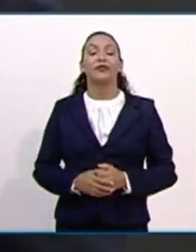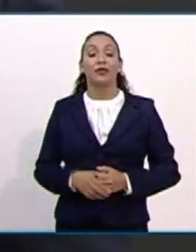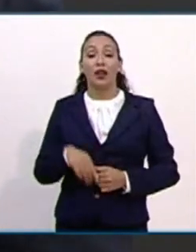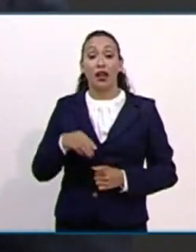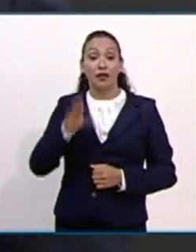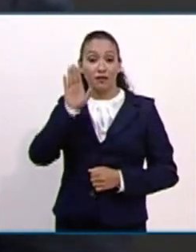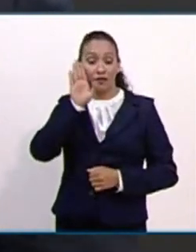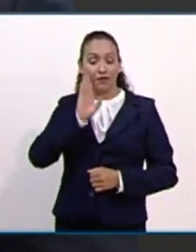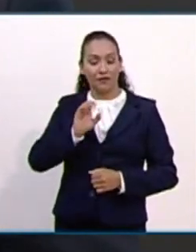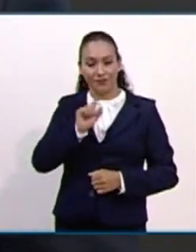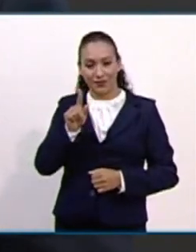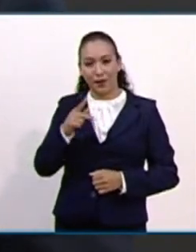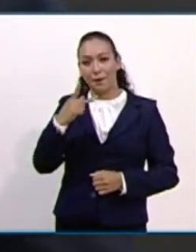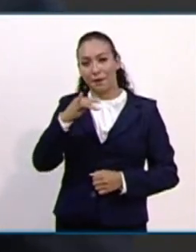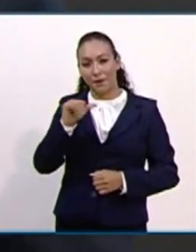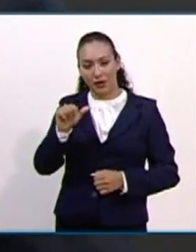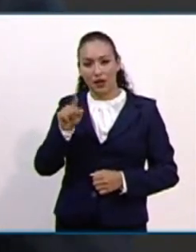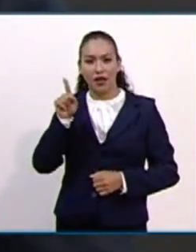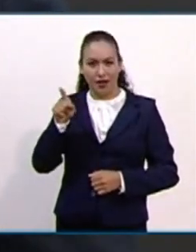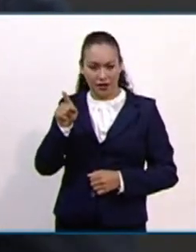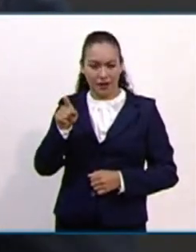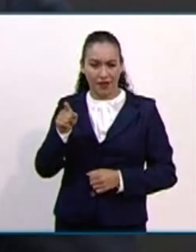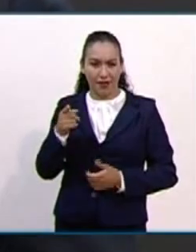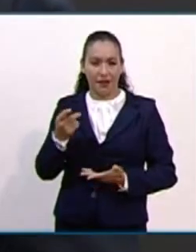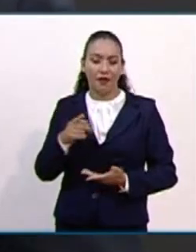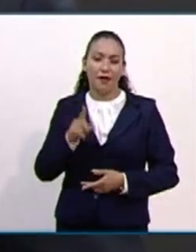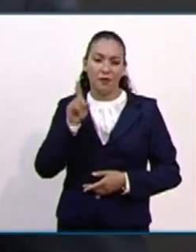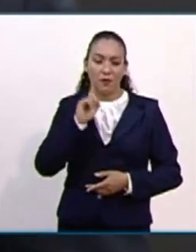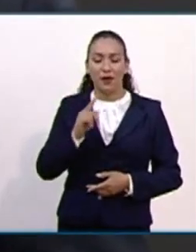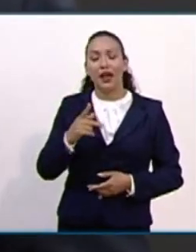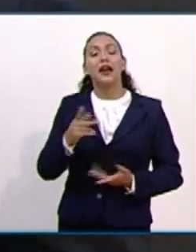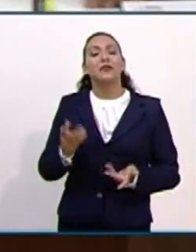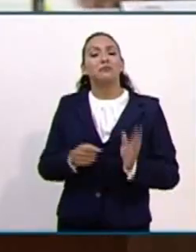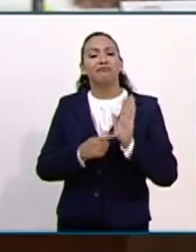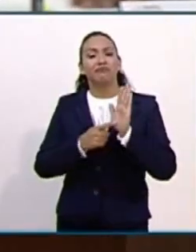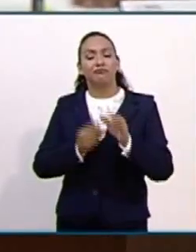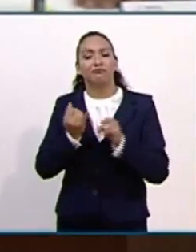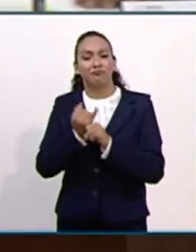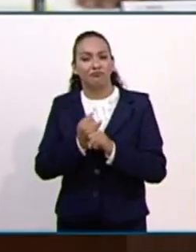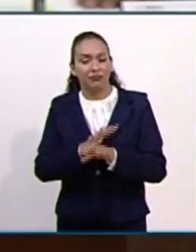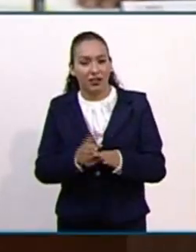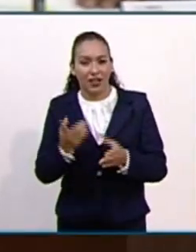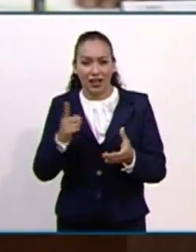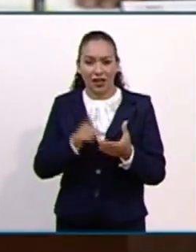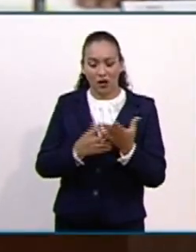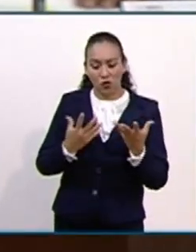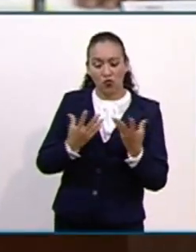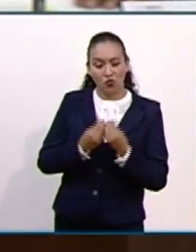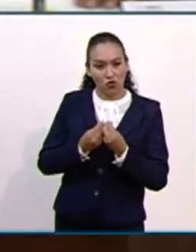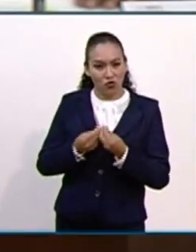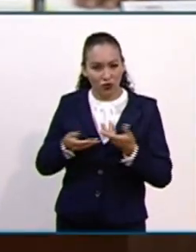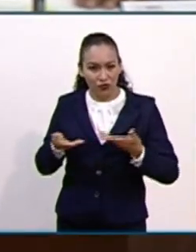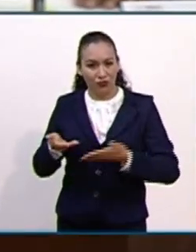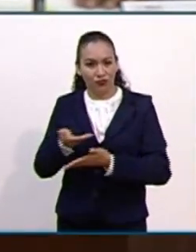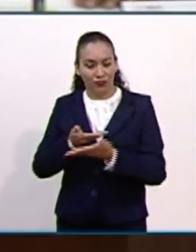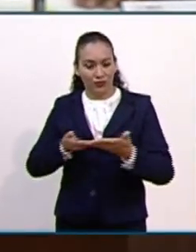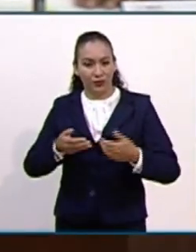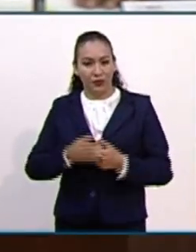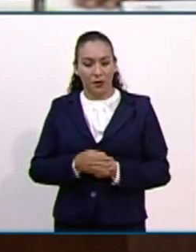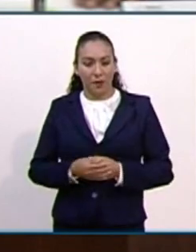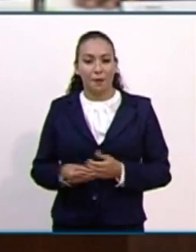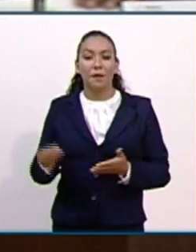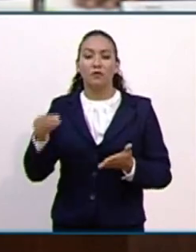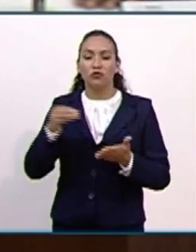Norma Lucía Piña Hernández, presidenta de la Suprema Corte de Justicia de la Nación y del Consejo de la Judicatura Federal,